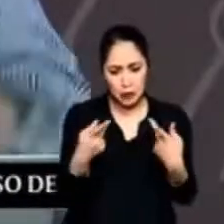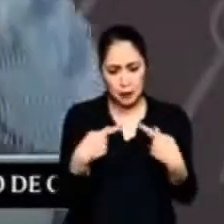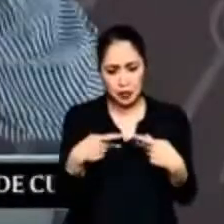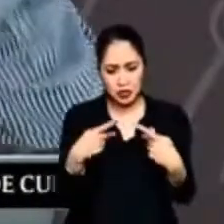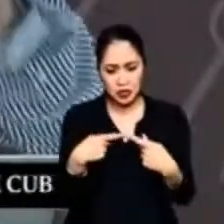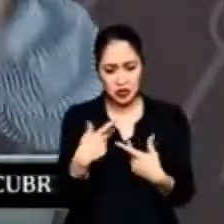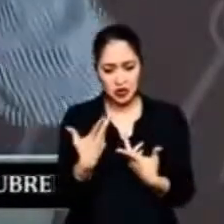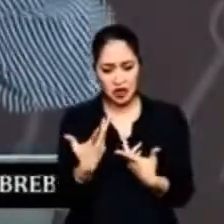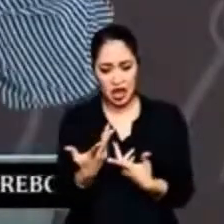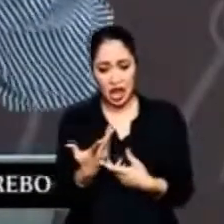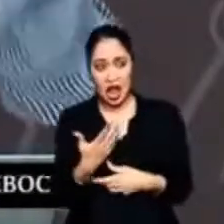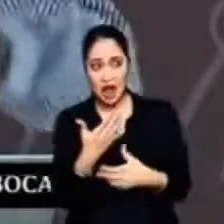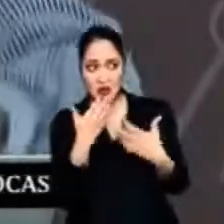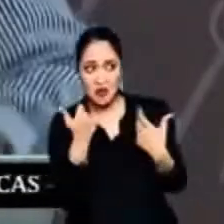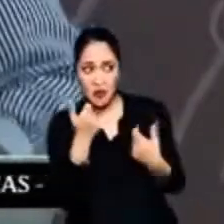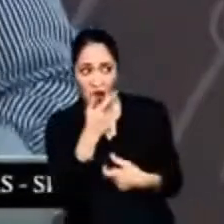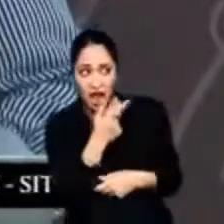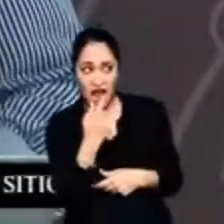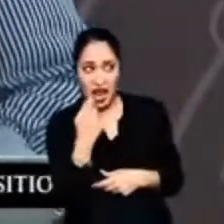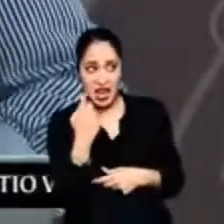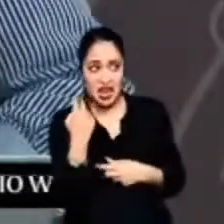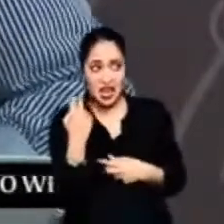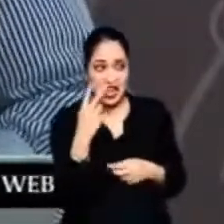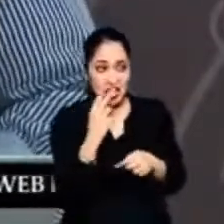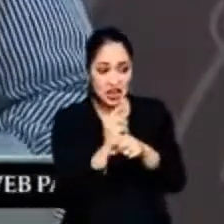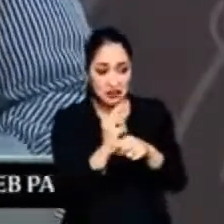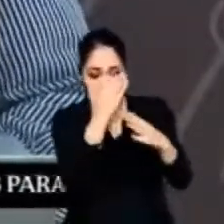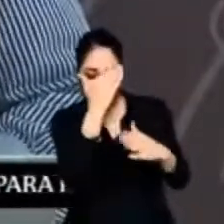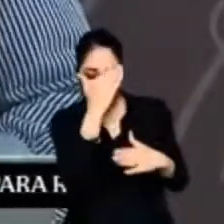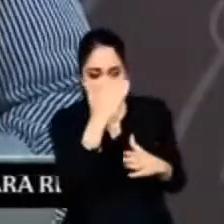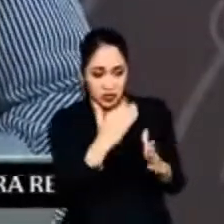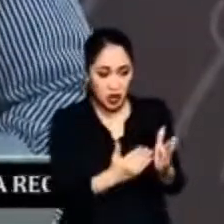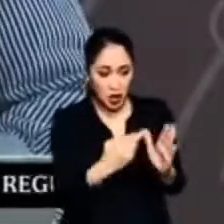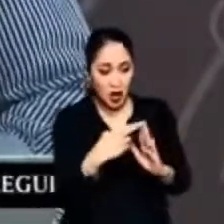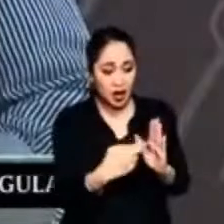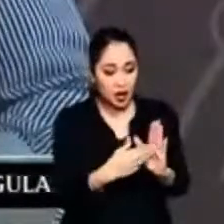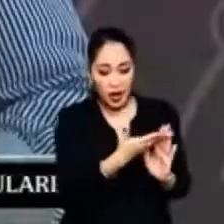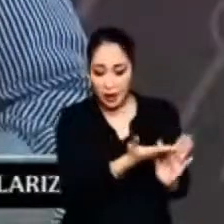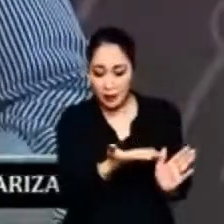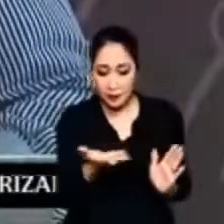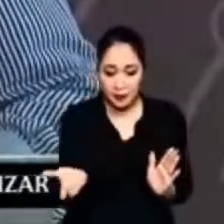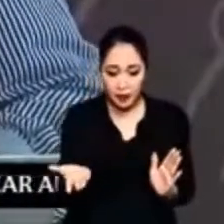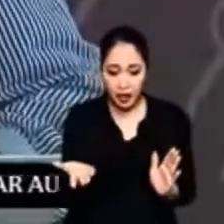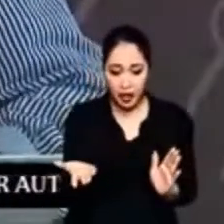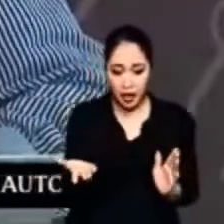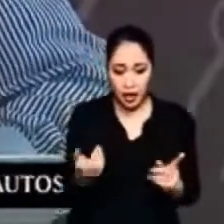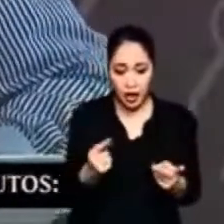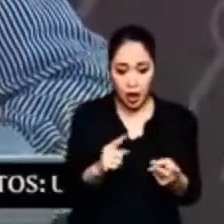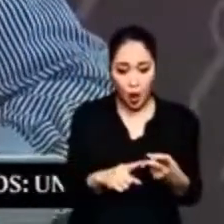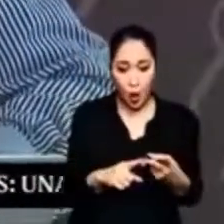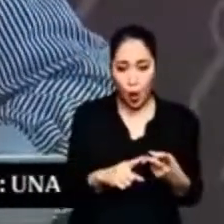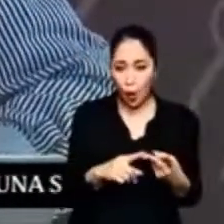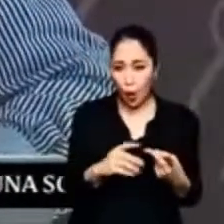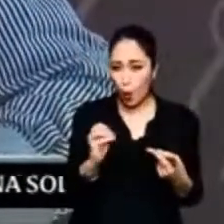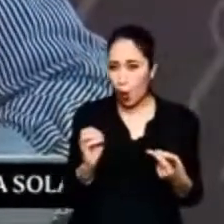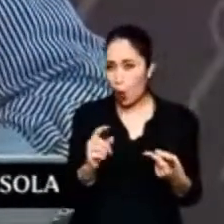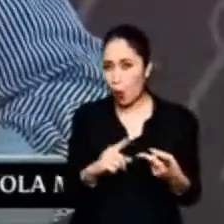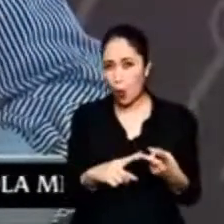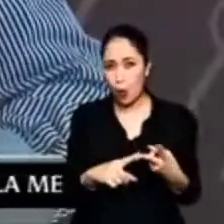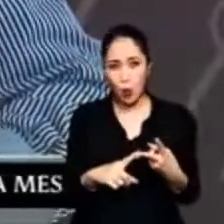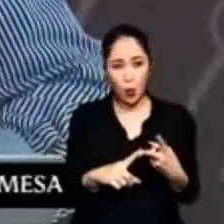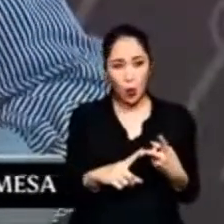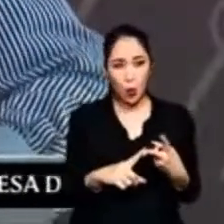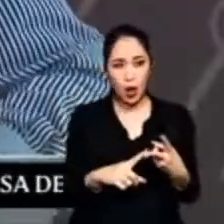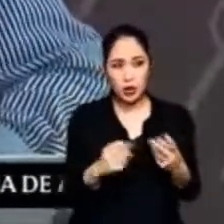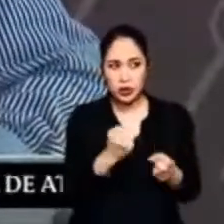quejaron de que no había tales filtros, que no había el tema de la del seguimiento y seguridad